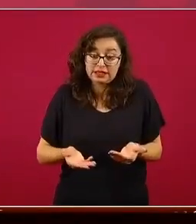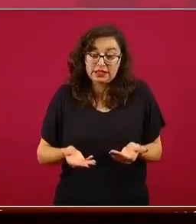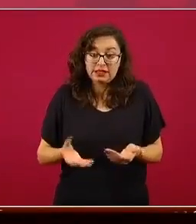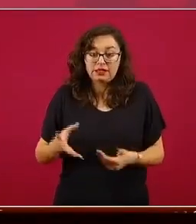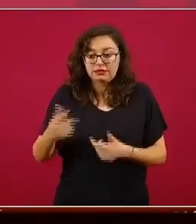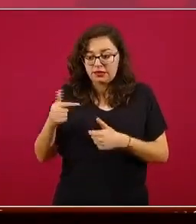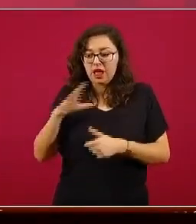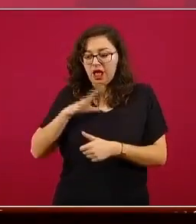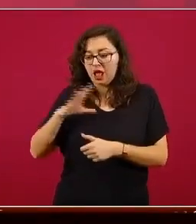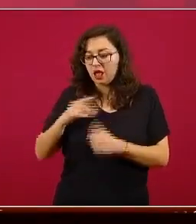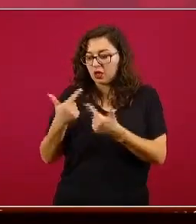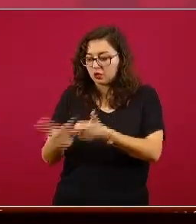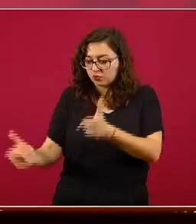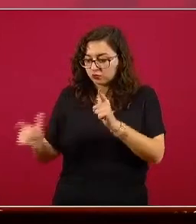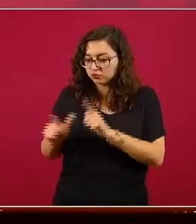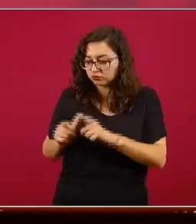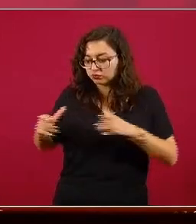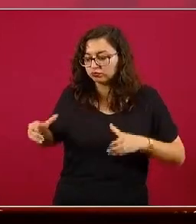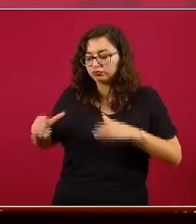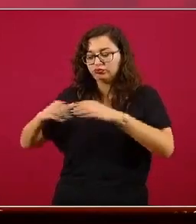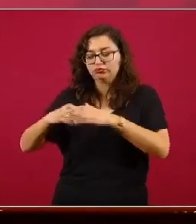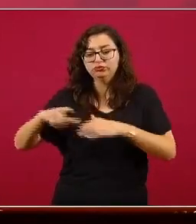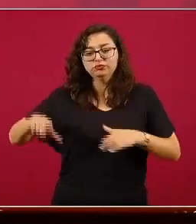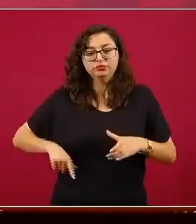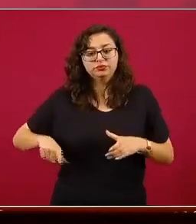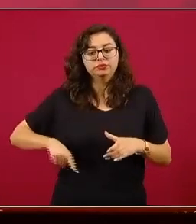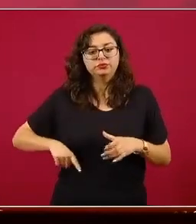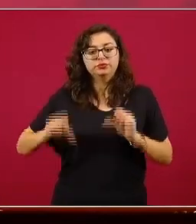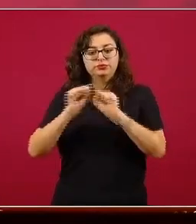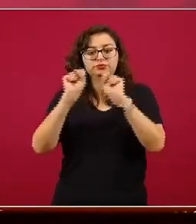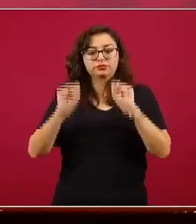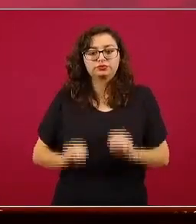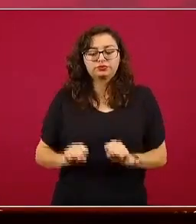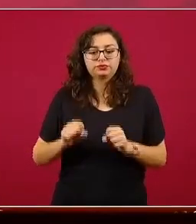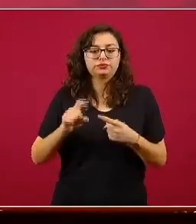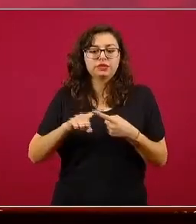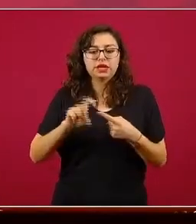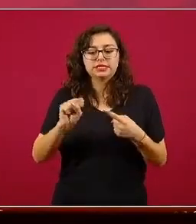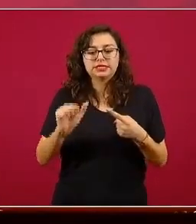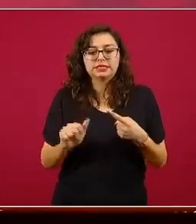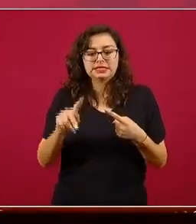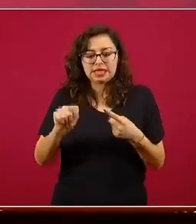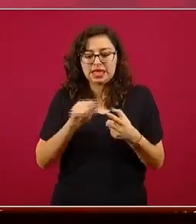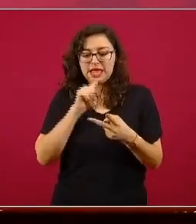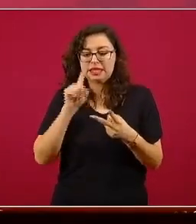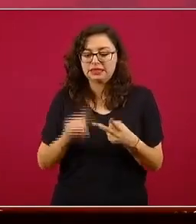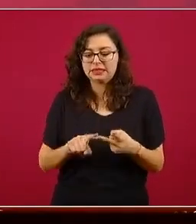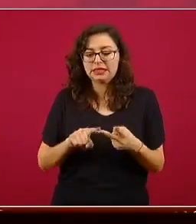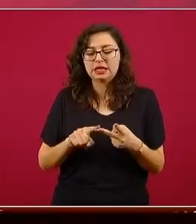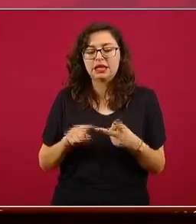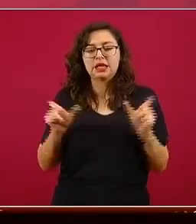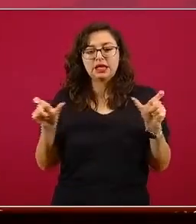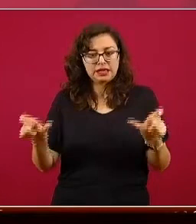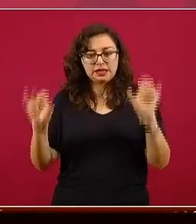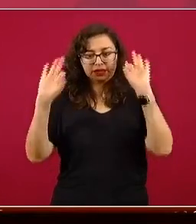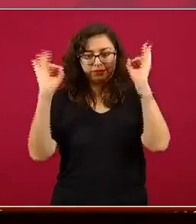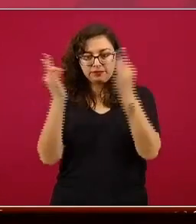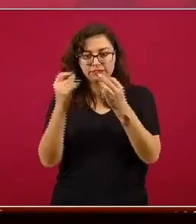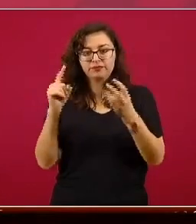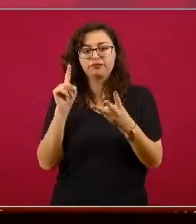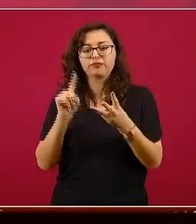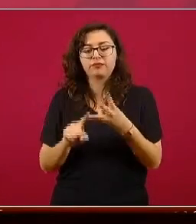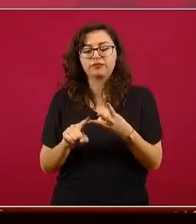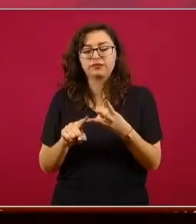de colaboración de gobierno donde participa el Sistema de Administración Tributaria, la Dirección General de Aduanas, la Administración General